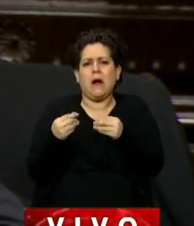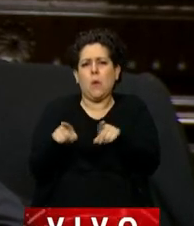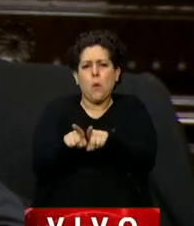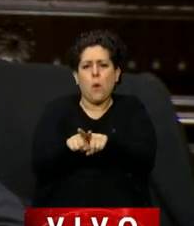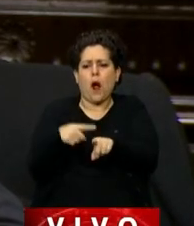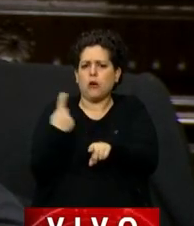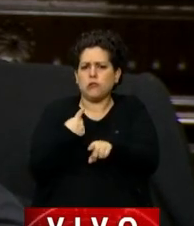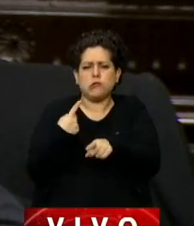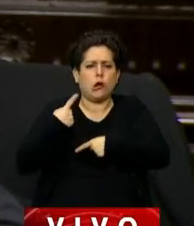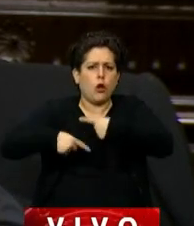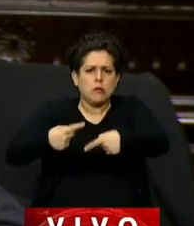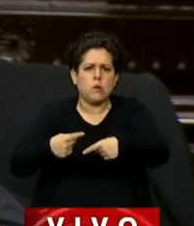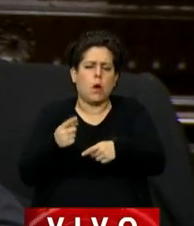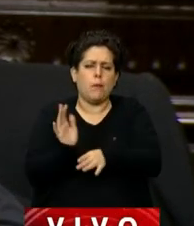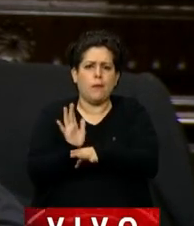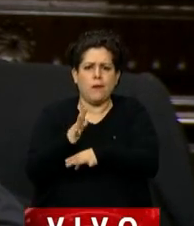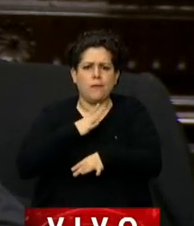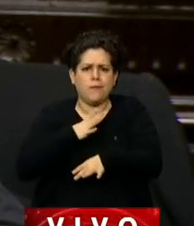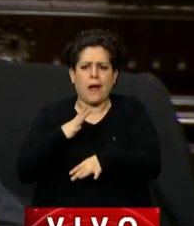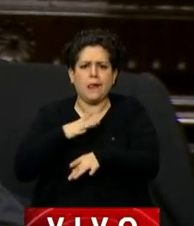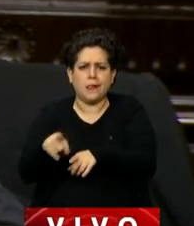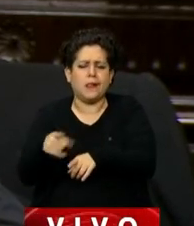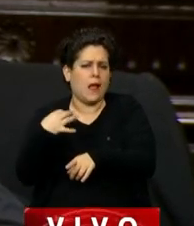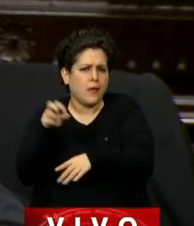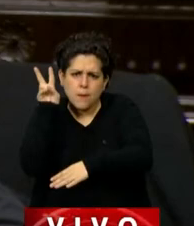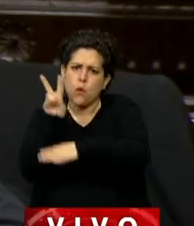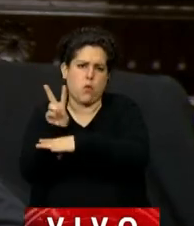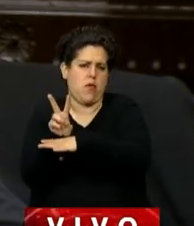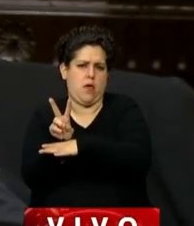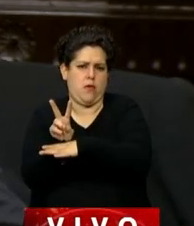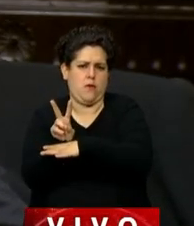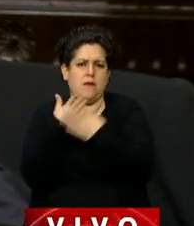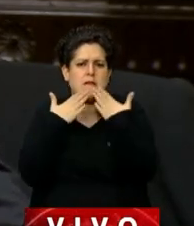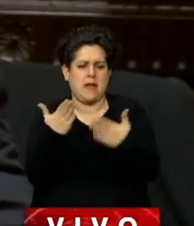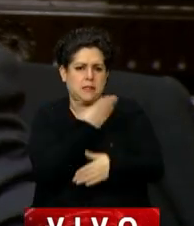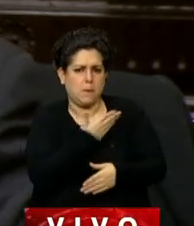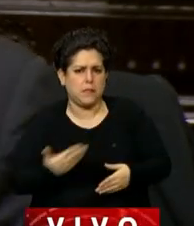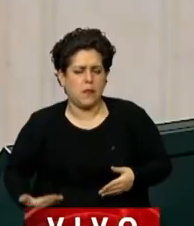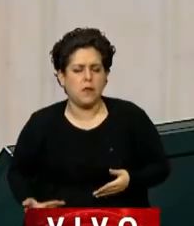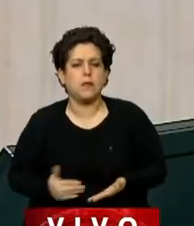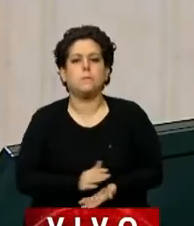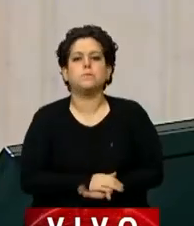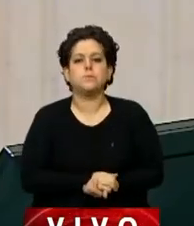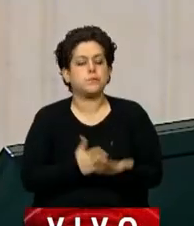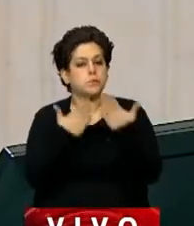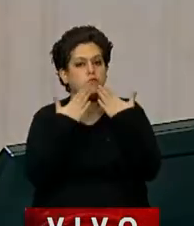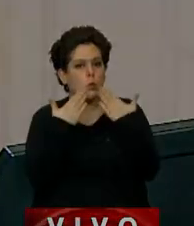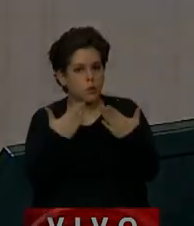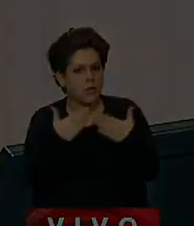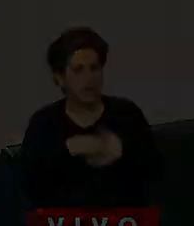no sigamos con este bache en la legislación del cuidado. Gracias, señor presidente. Muchas gracias.